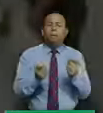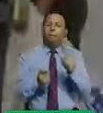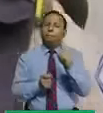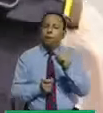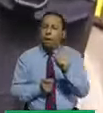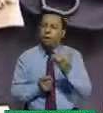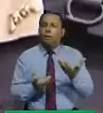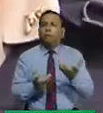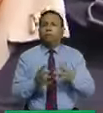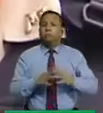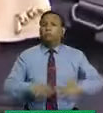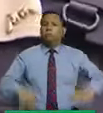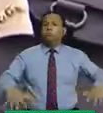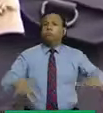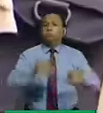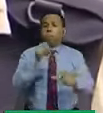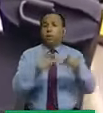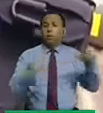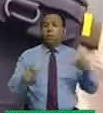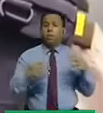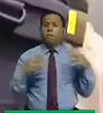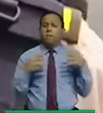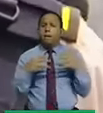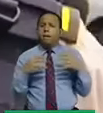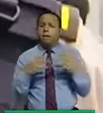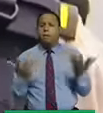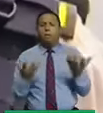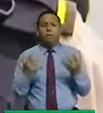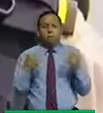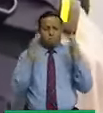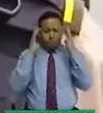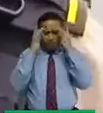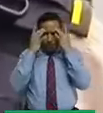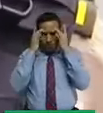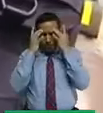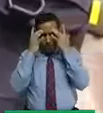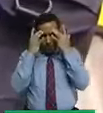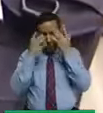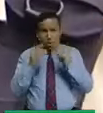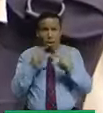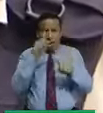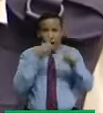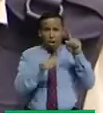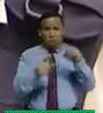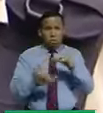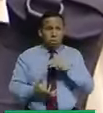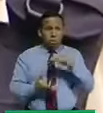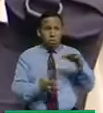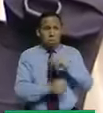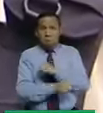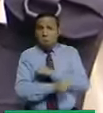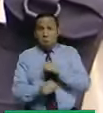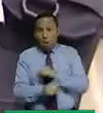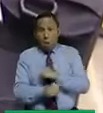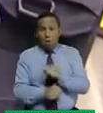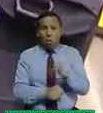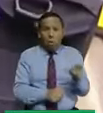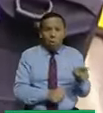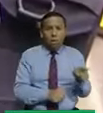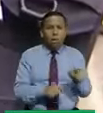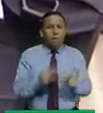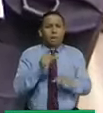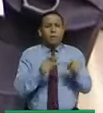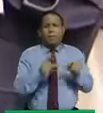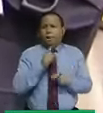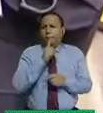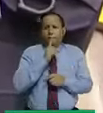la población tiene miedo, tiene el temor, entonces es así que cuando existen estos casos tienden a no dar en ese momento